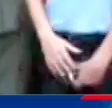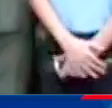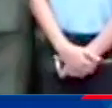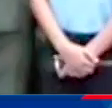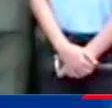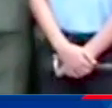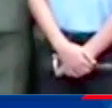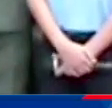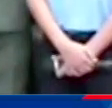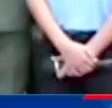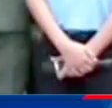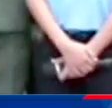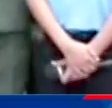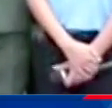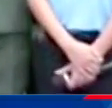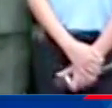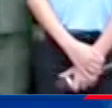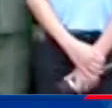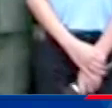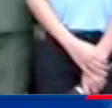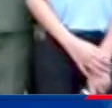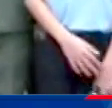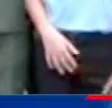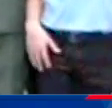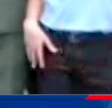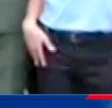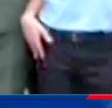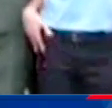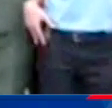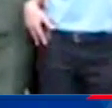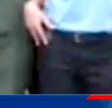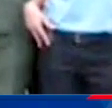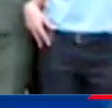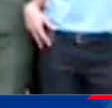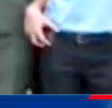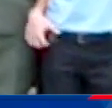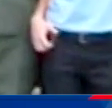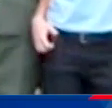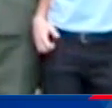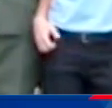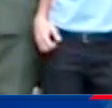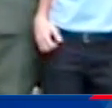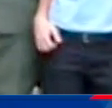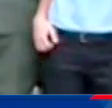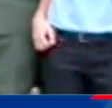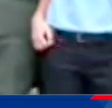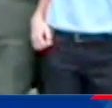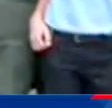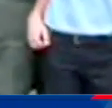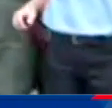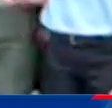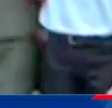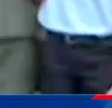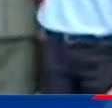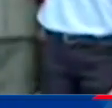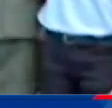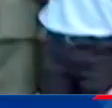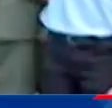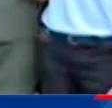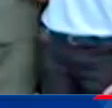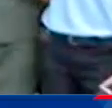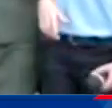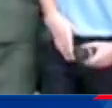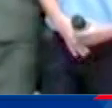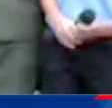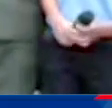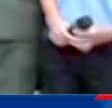el sector. Es el punto y círculo verdadero que nos proyectó nuestro comandante en jefe, Hugo Rafael Chávez Fría, y que se concreta